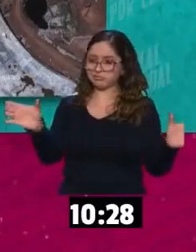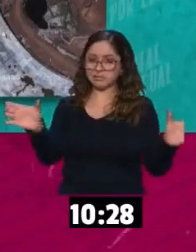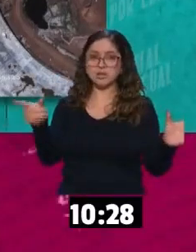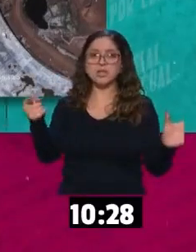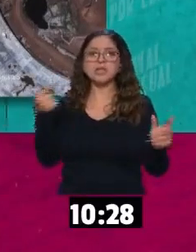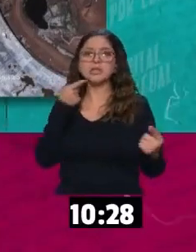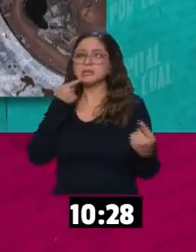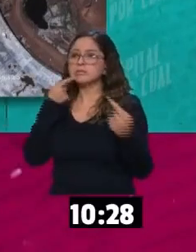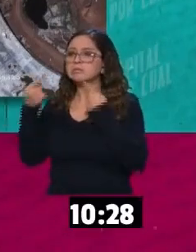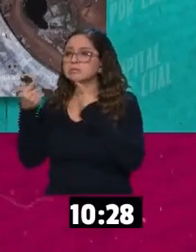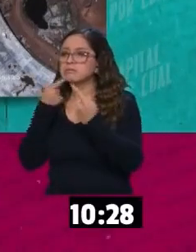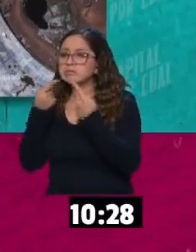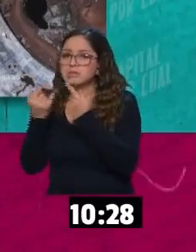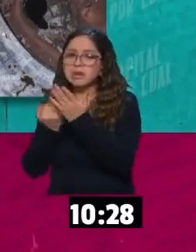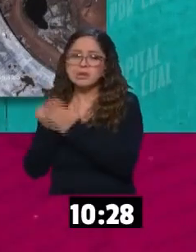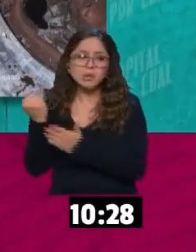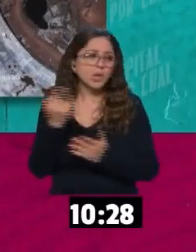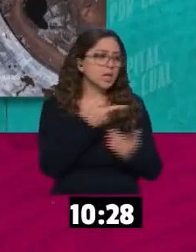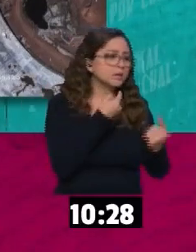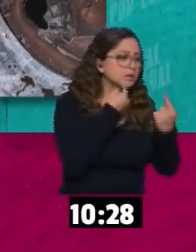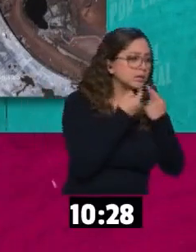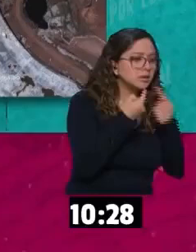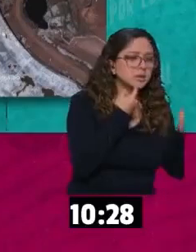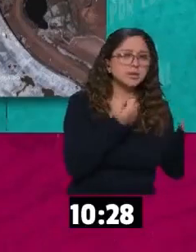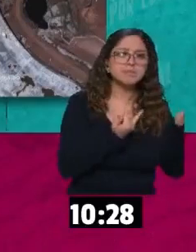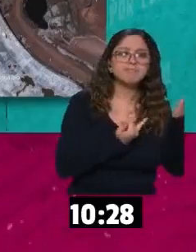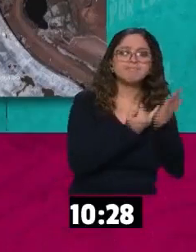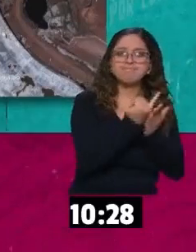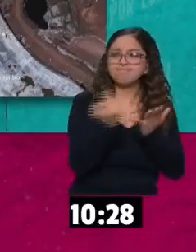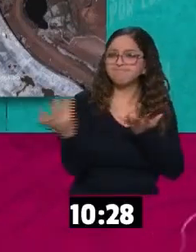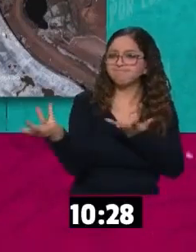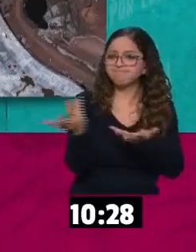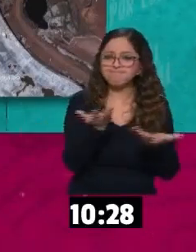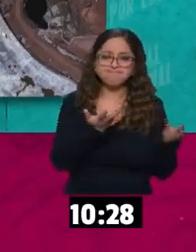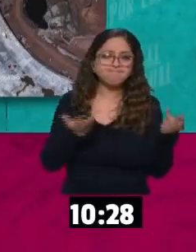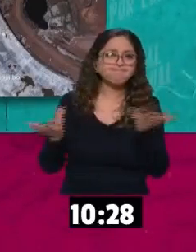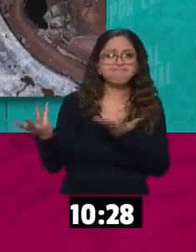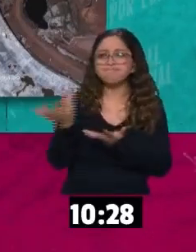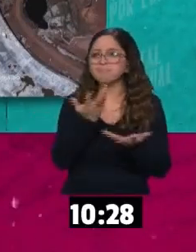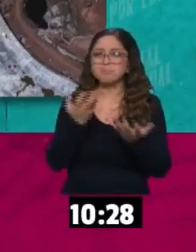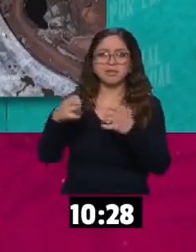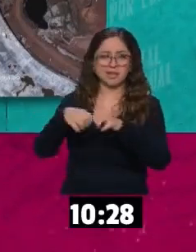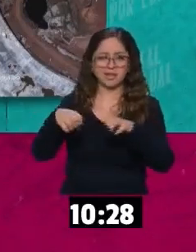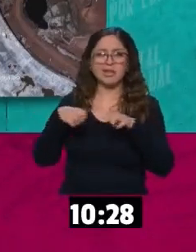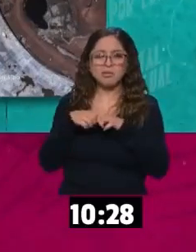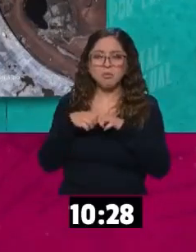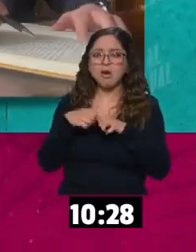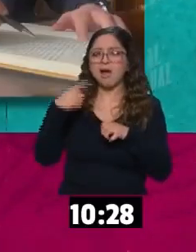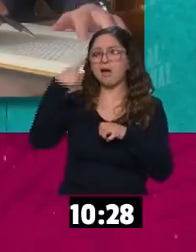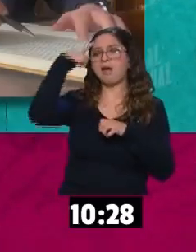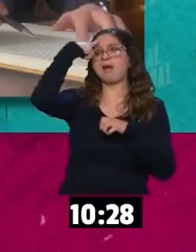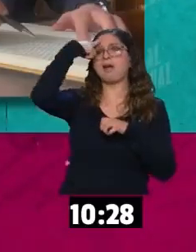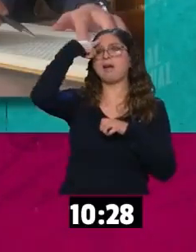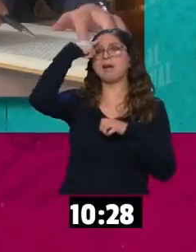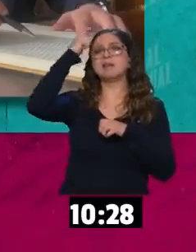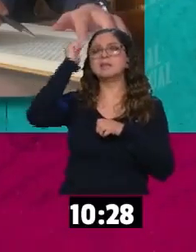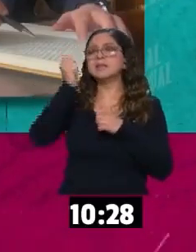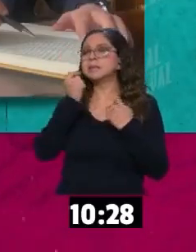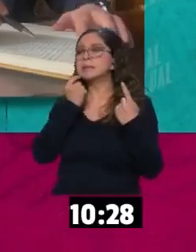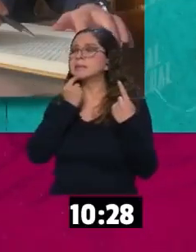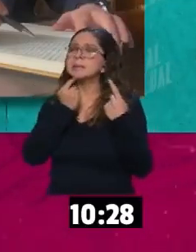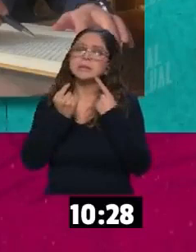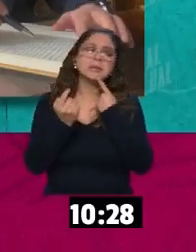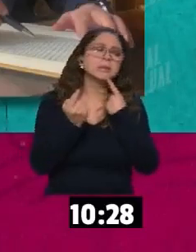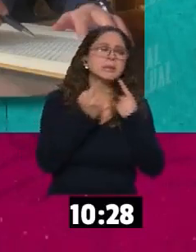decisiones o las definiciones o los planteamientos que se hacía cada uno de los bandos como dogmas de fe. Entonces la discusión en